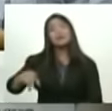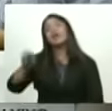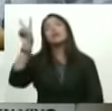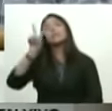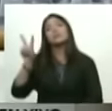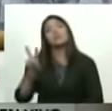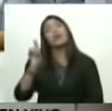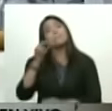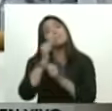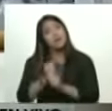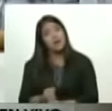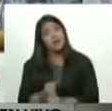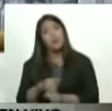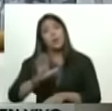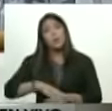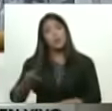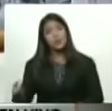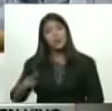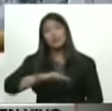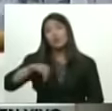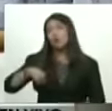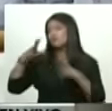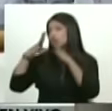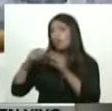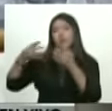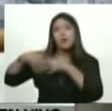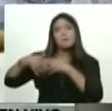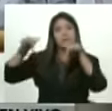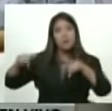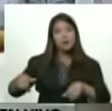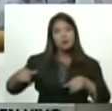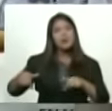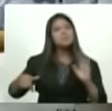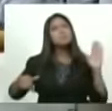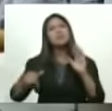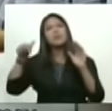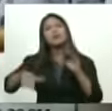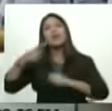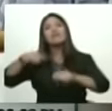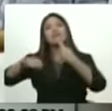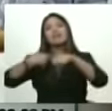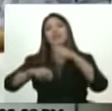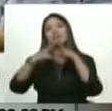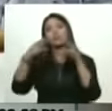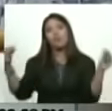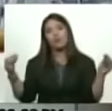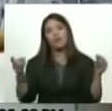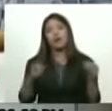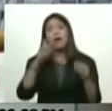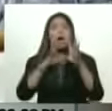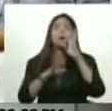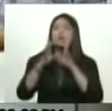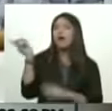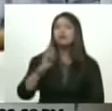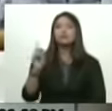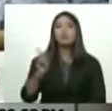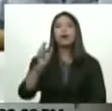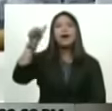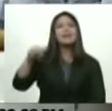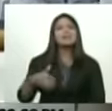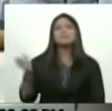esperando eso porque vamos nosotros, todos estos empresarios que estamos acá, venimos a vender los pañuelos, no a llorar. Todas estas personas,